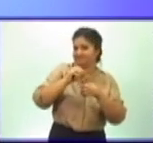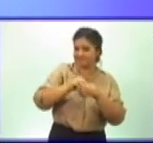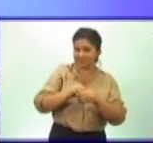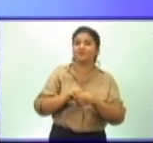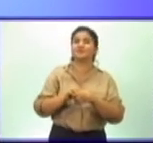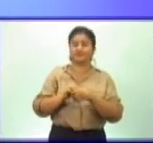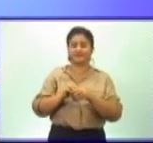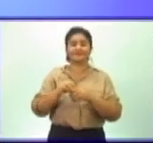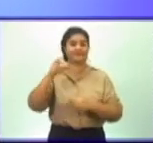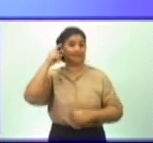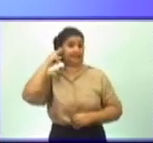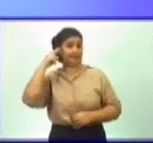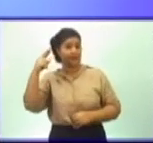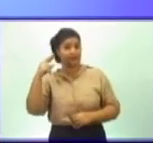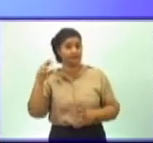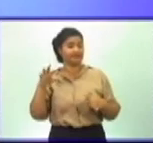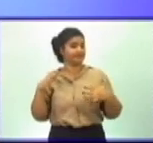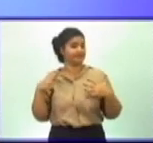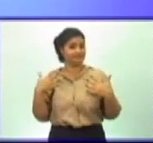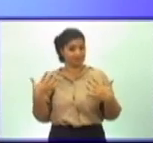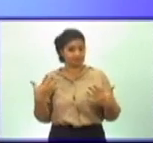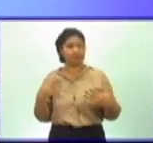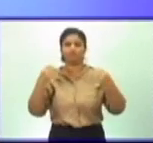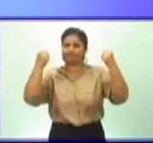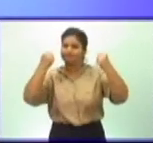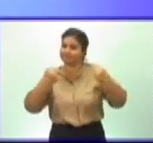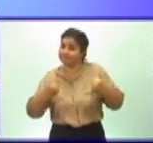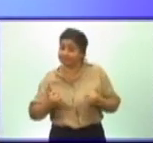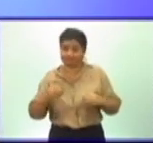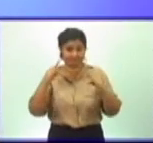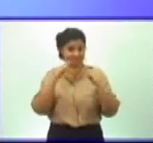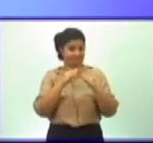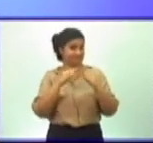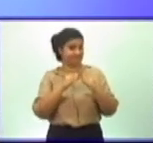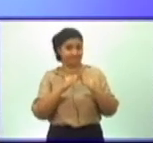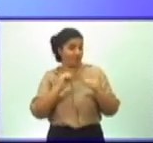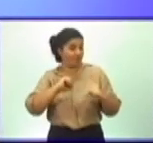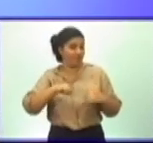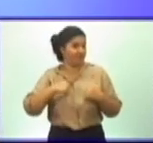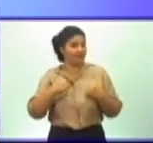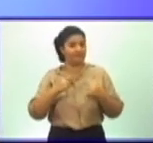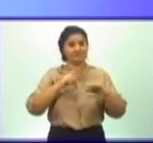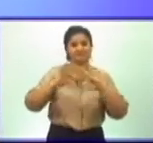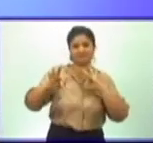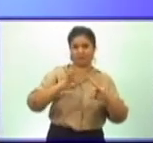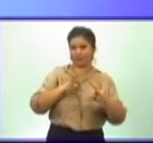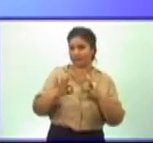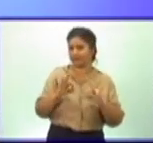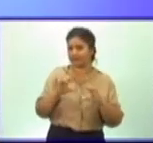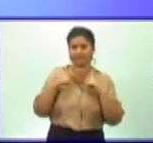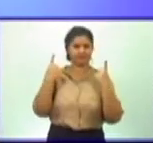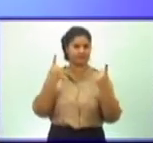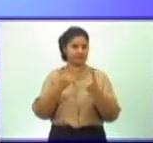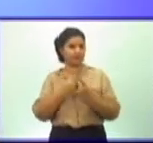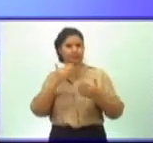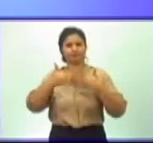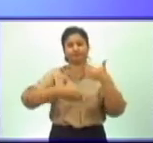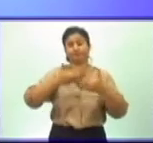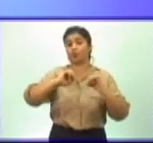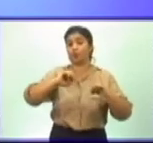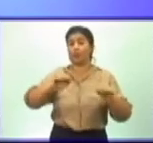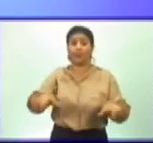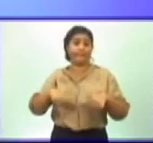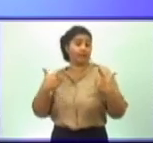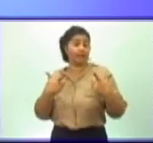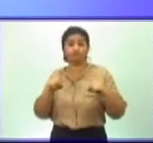Les recuerdo el quedarse en casa, cuidarse, seguir tomando o respetando todas